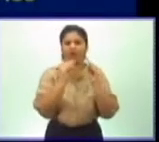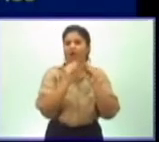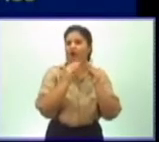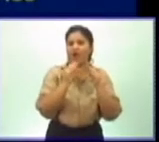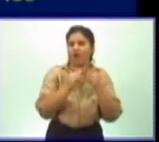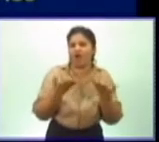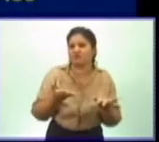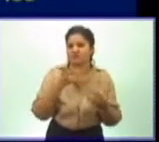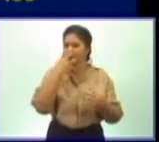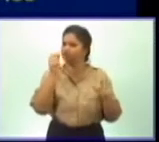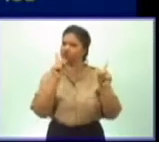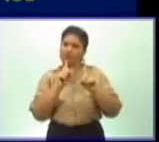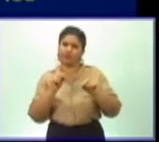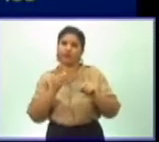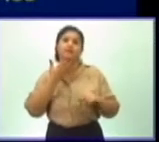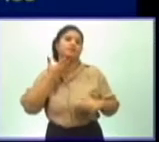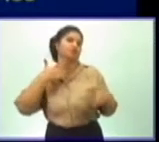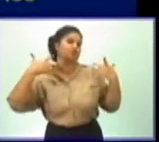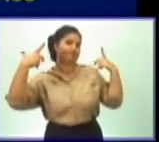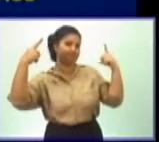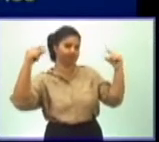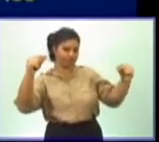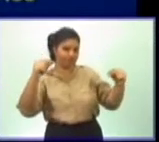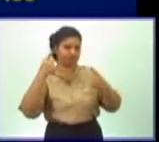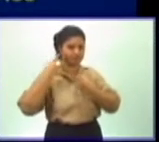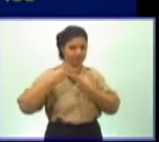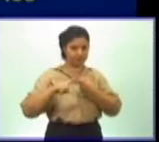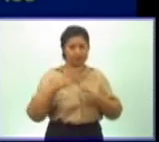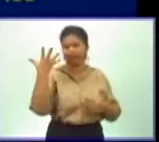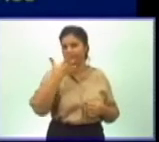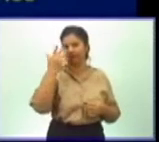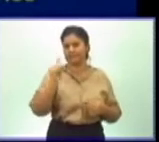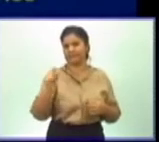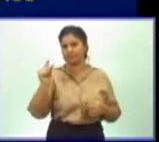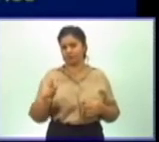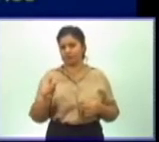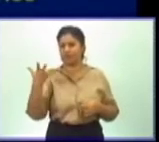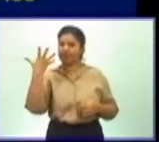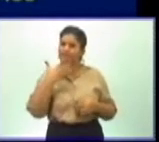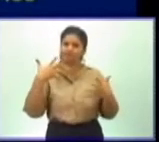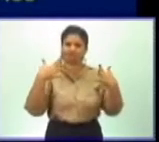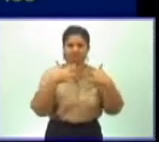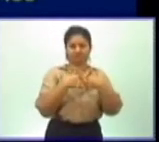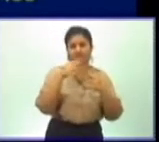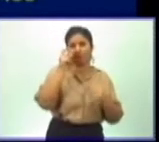los personajes que intervienen en relación con Tartufo?